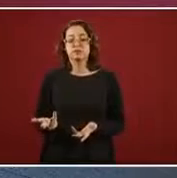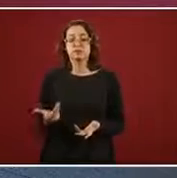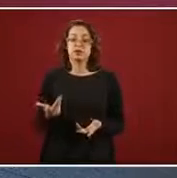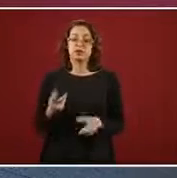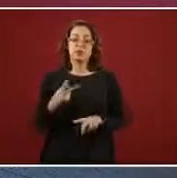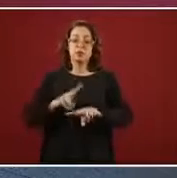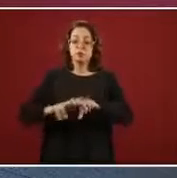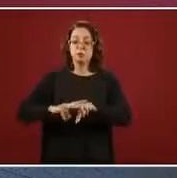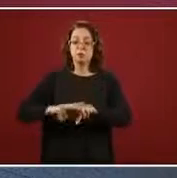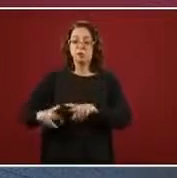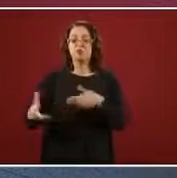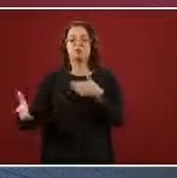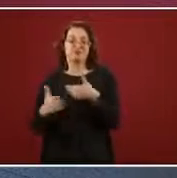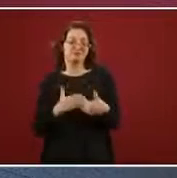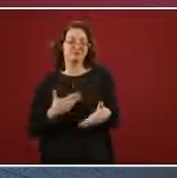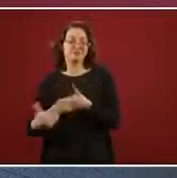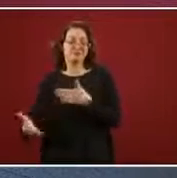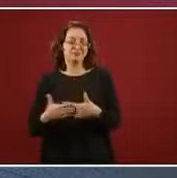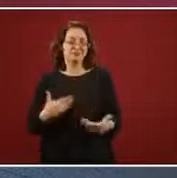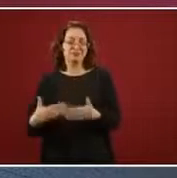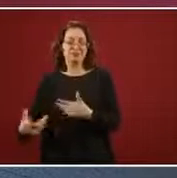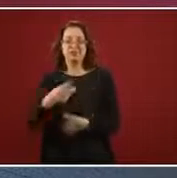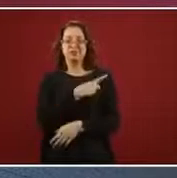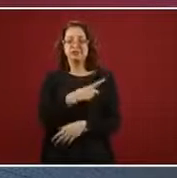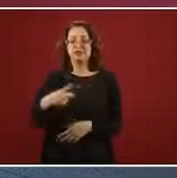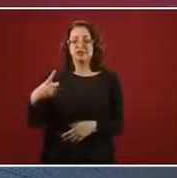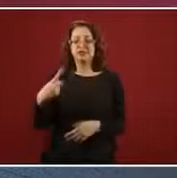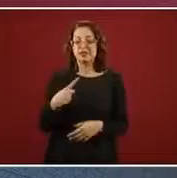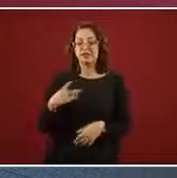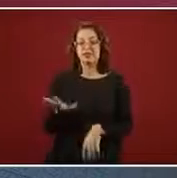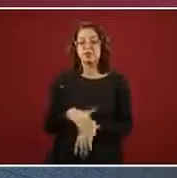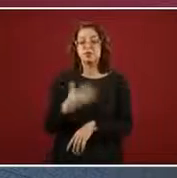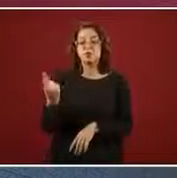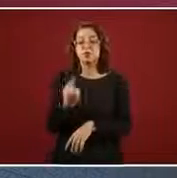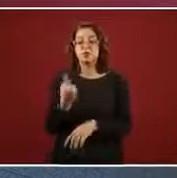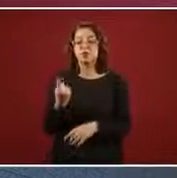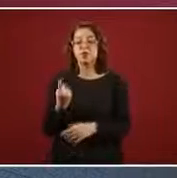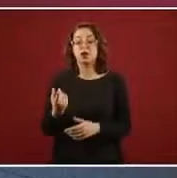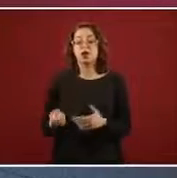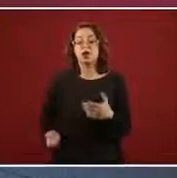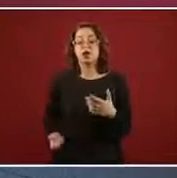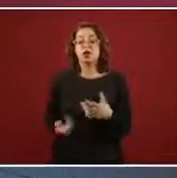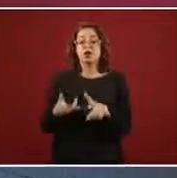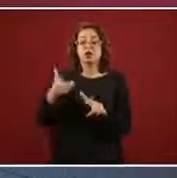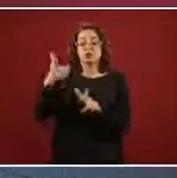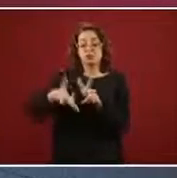moderna, porque va a ser para el desplazamiento de un tren